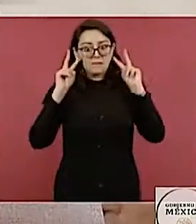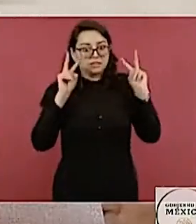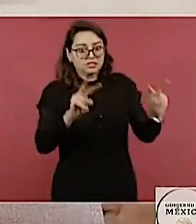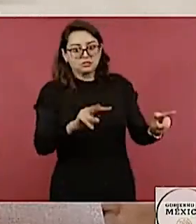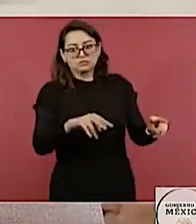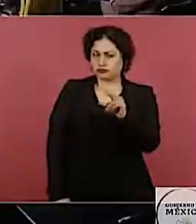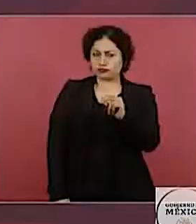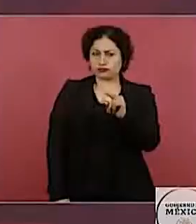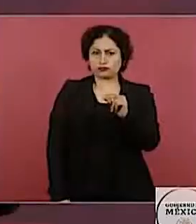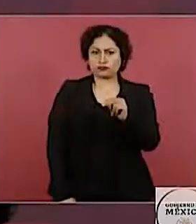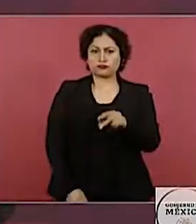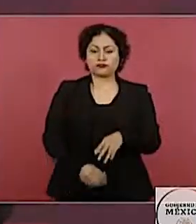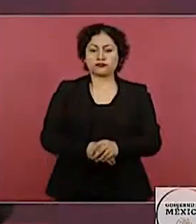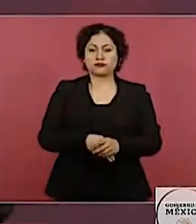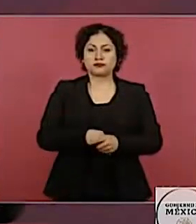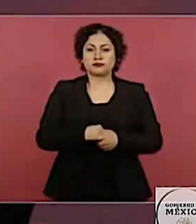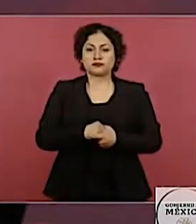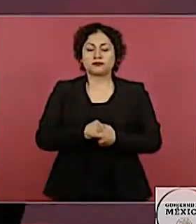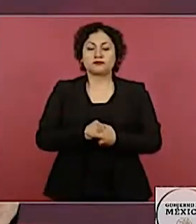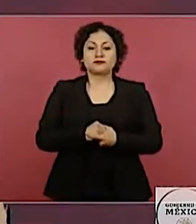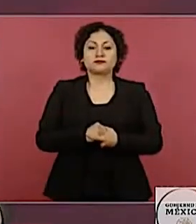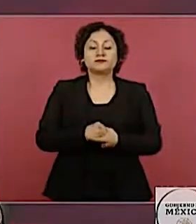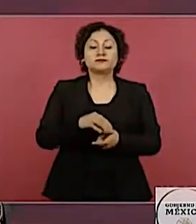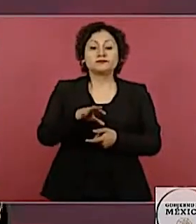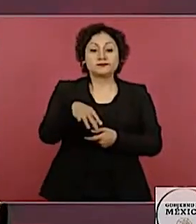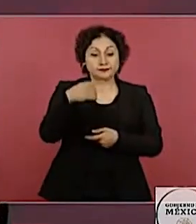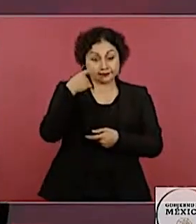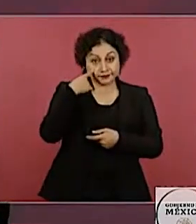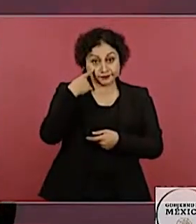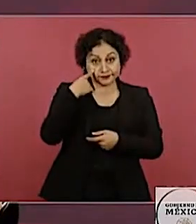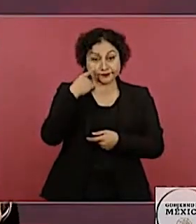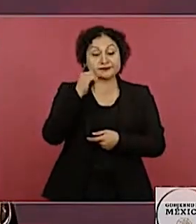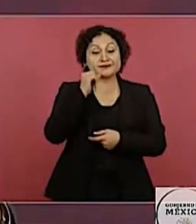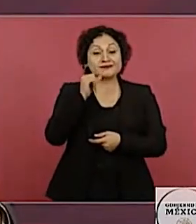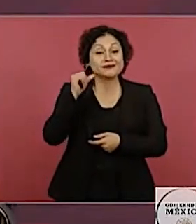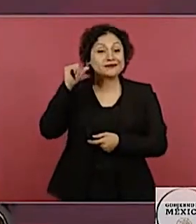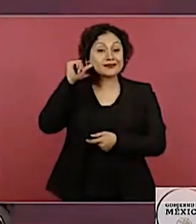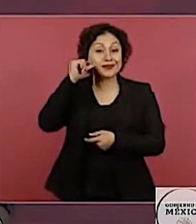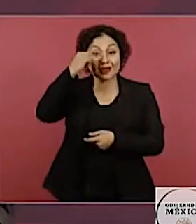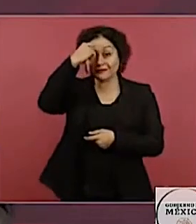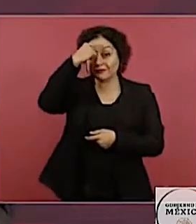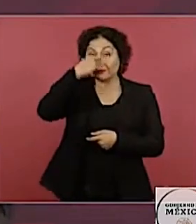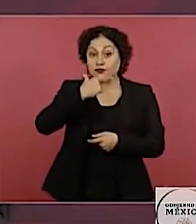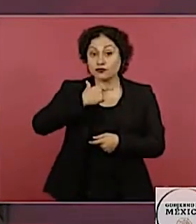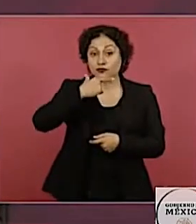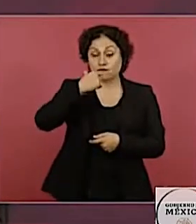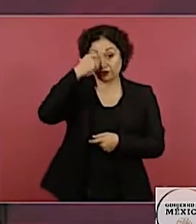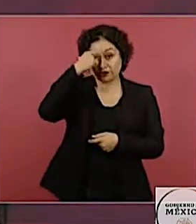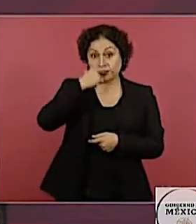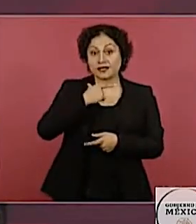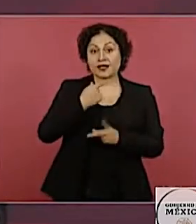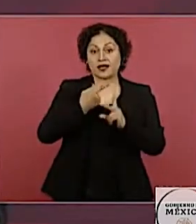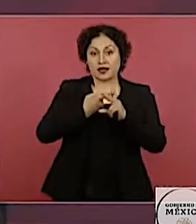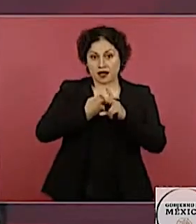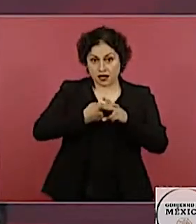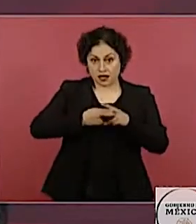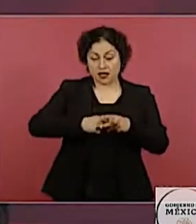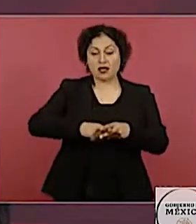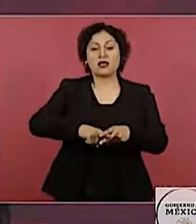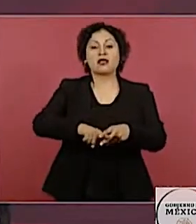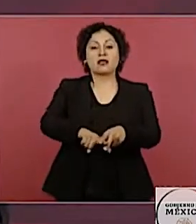todo esto anoche ya empezó a este probarse un